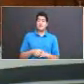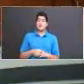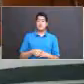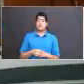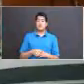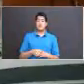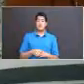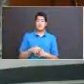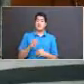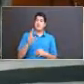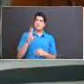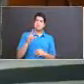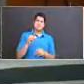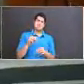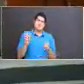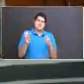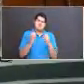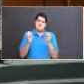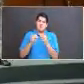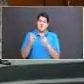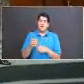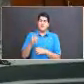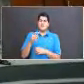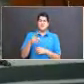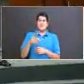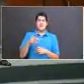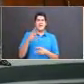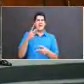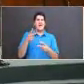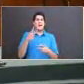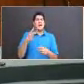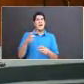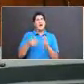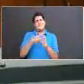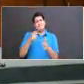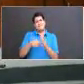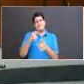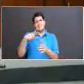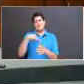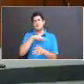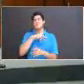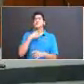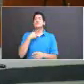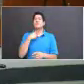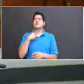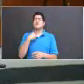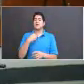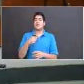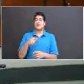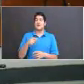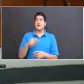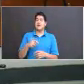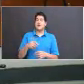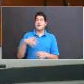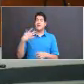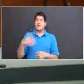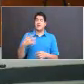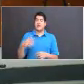nada. Fíjese que, mire hermano, a uno le gustaría a veces, ¿verdad?, que le apareciera rápido la Ramona,